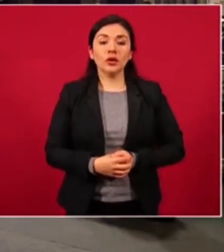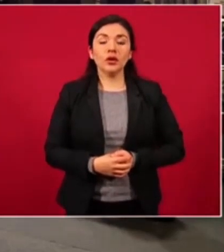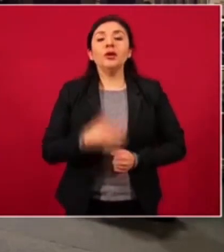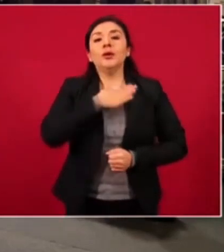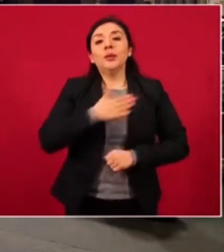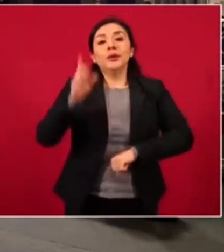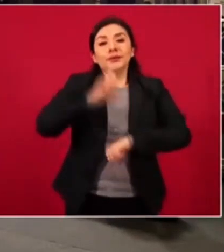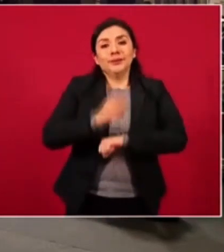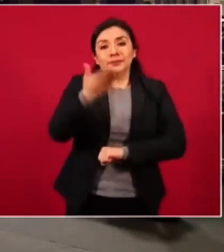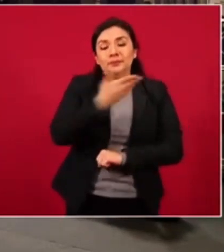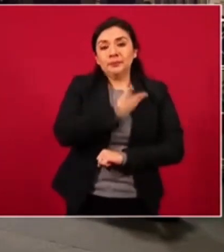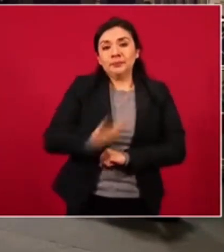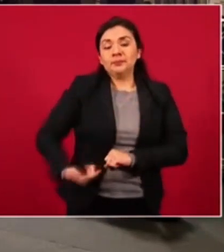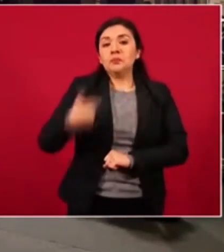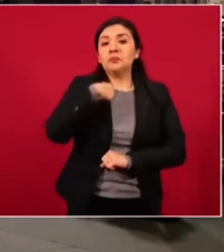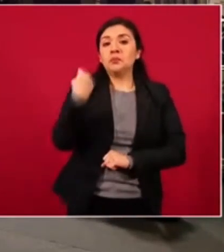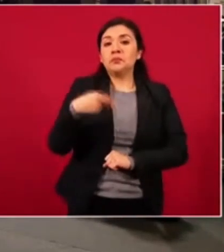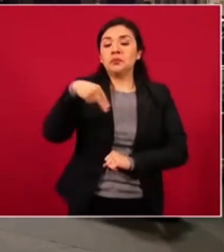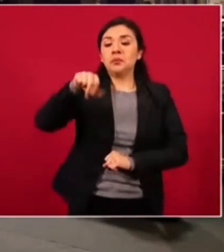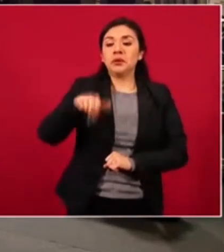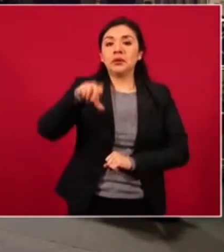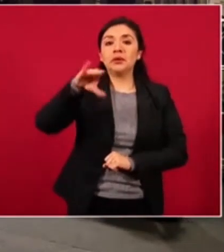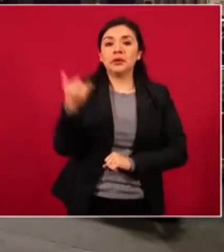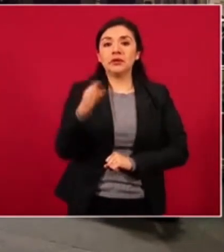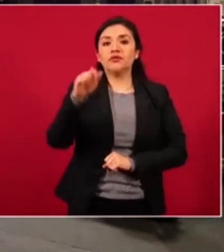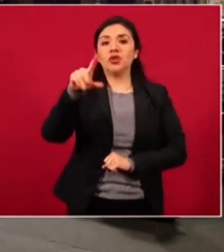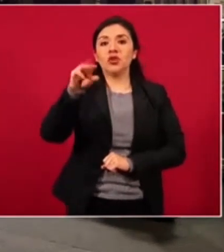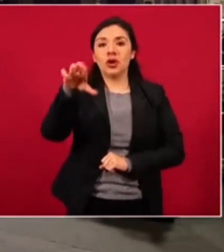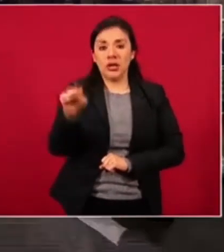Buenos días, presidente. Nancy Flores, periodista de investigación de la revista Conte.